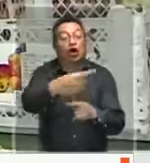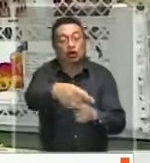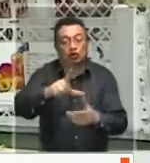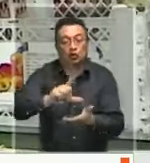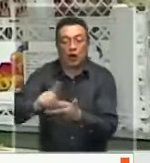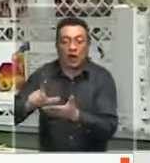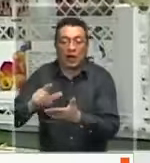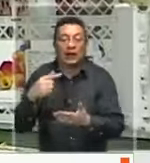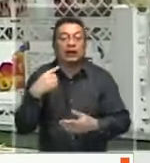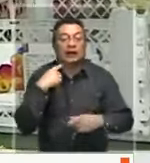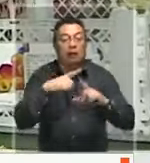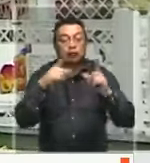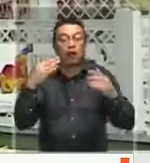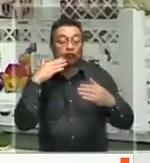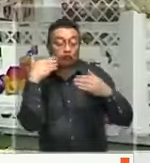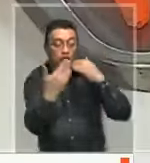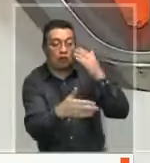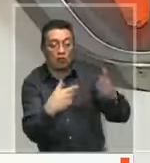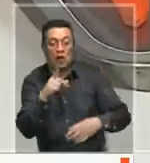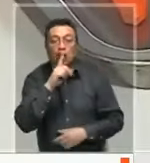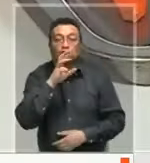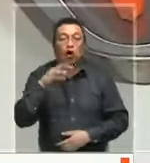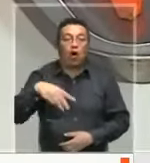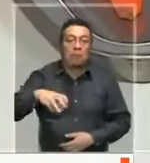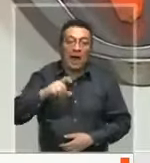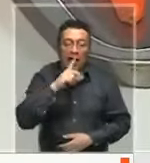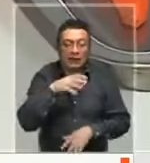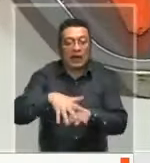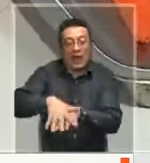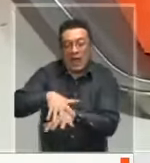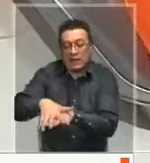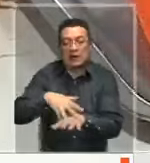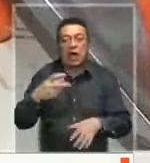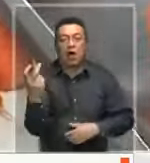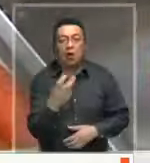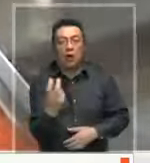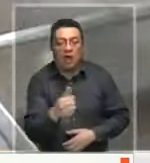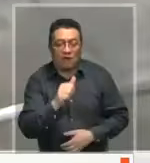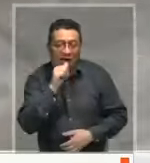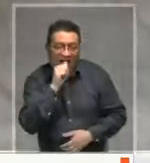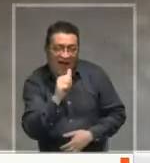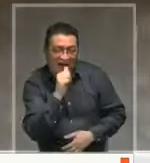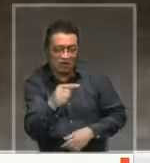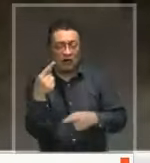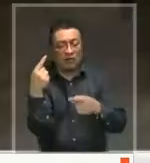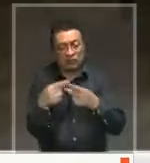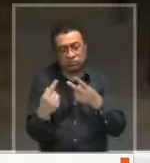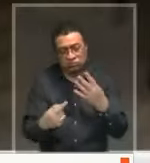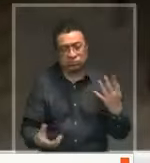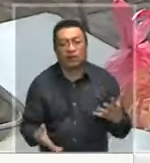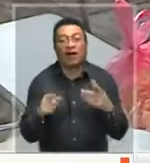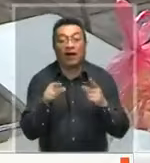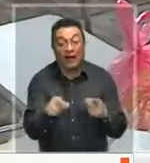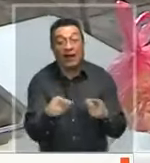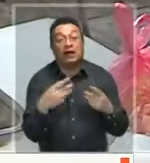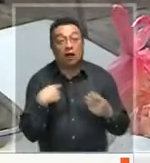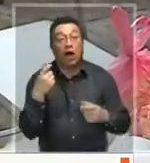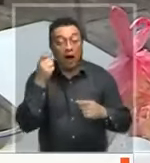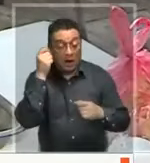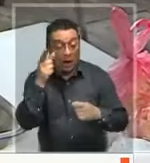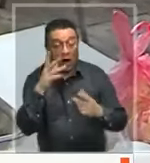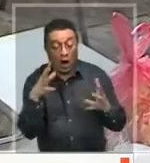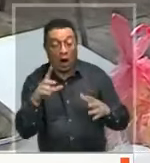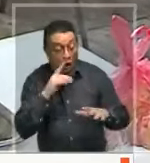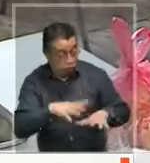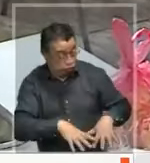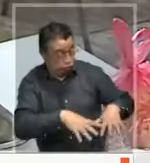Son donaciones que dan las personas: tomates, harina, huevos, arroz. Y claro, personas que se deben haber enterado de que había mucha